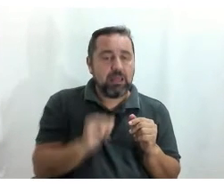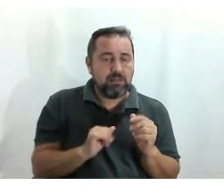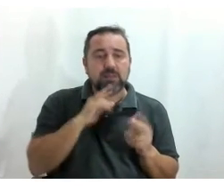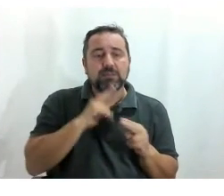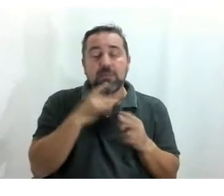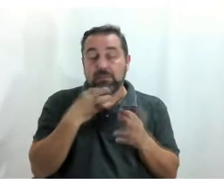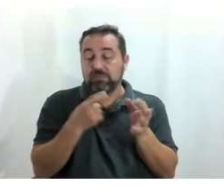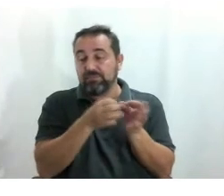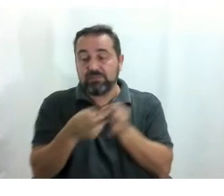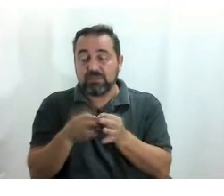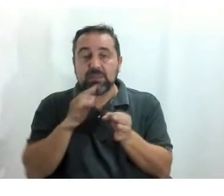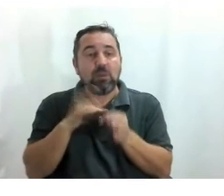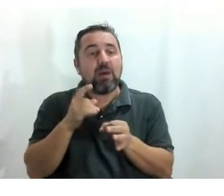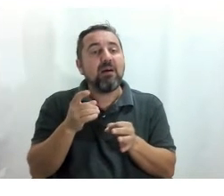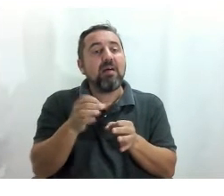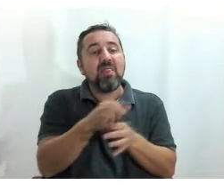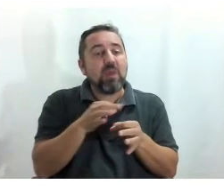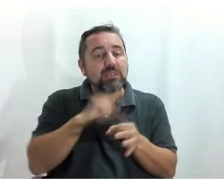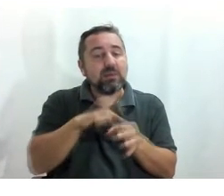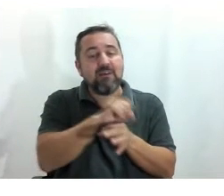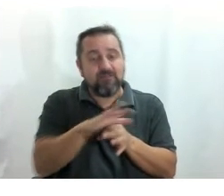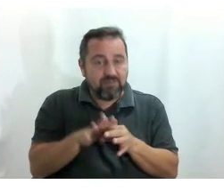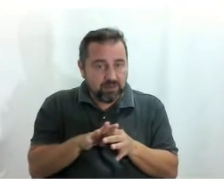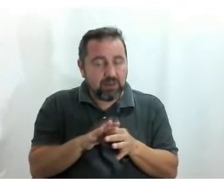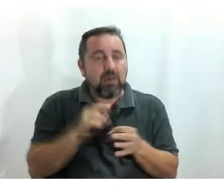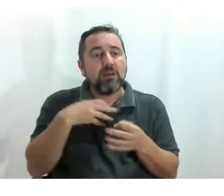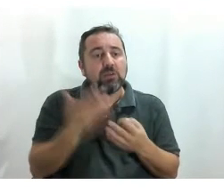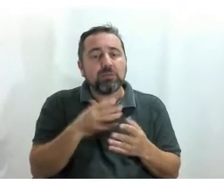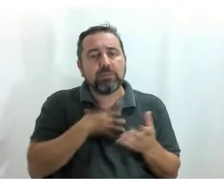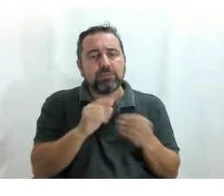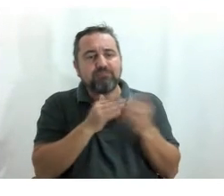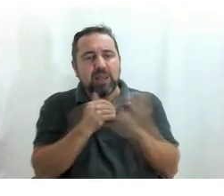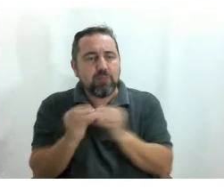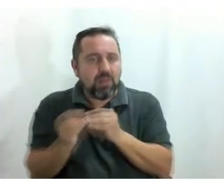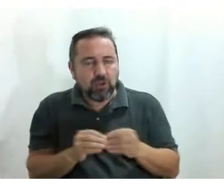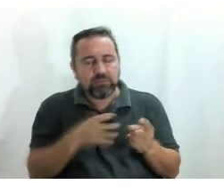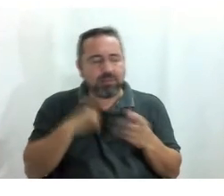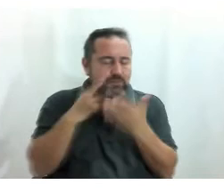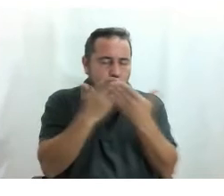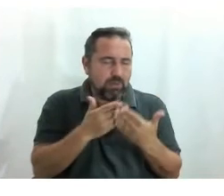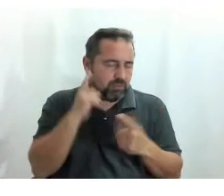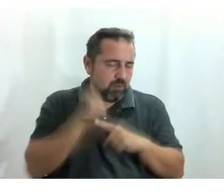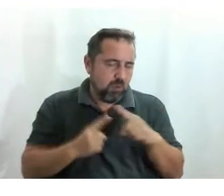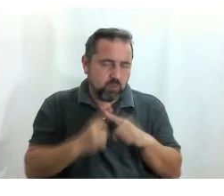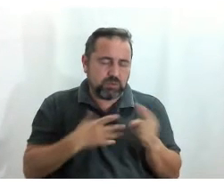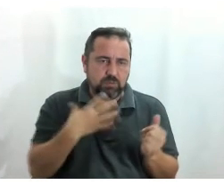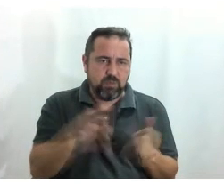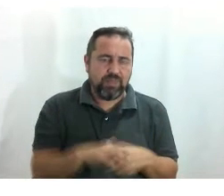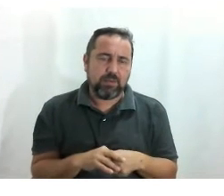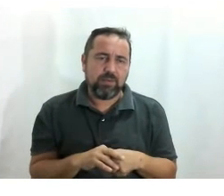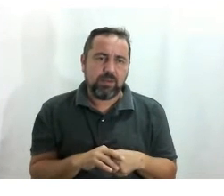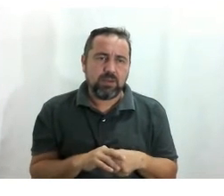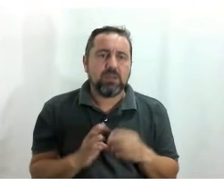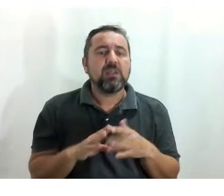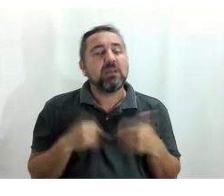a la célula ciliada y sobre la que podemos hacer muchas manipulaciones para estudiar la hipoacusia. También